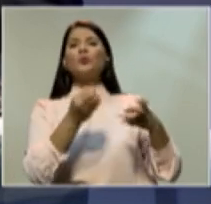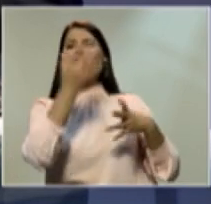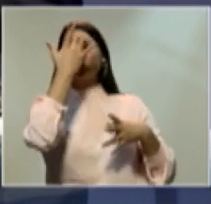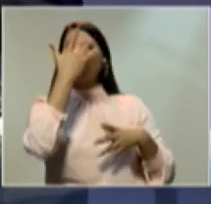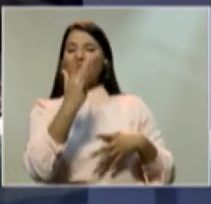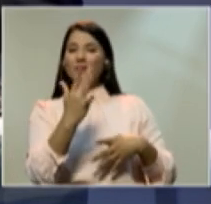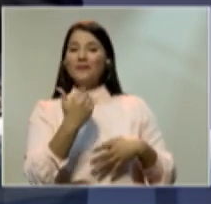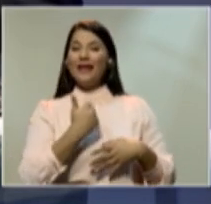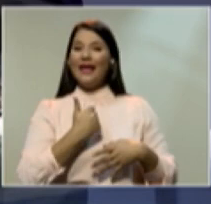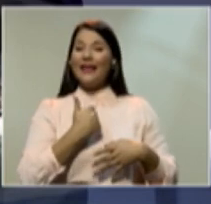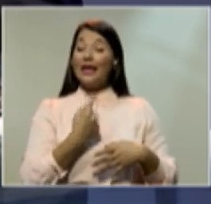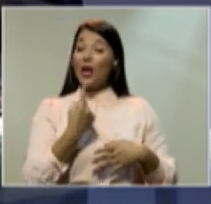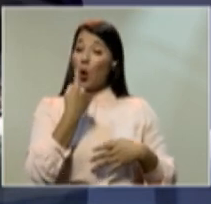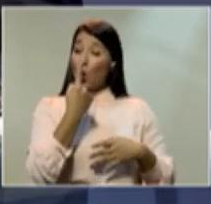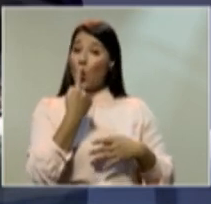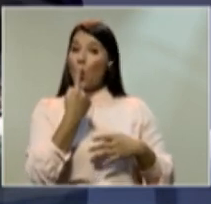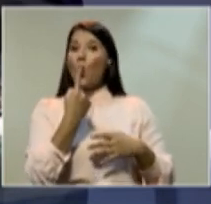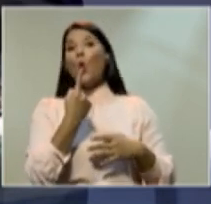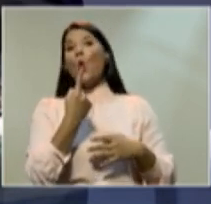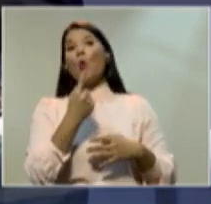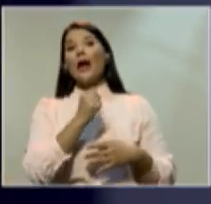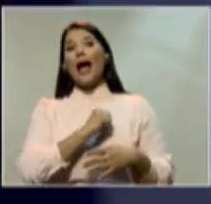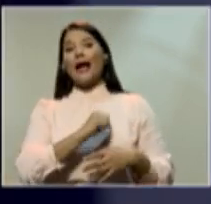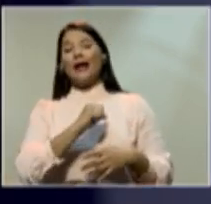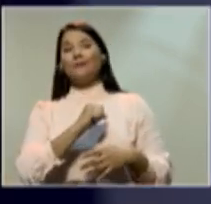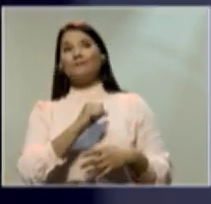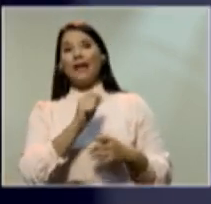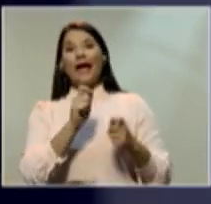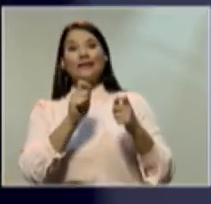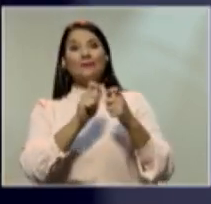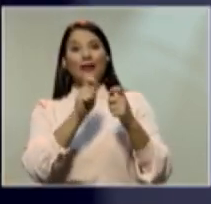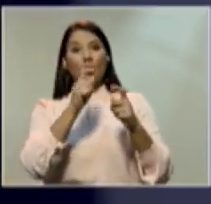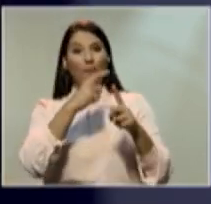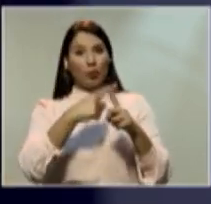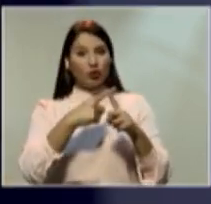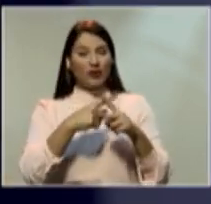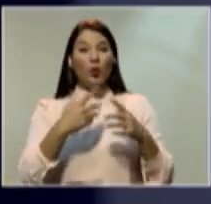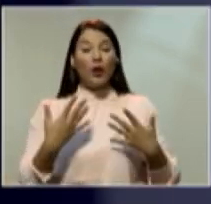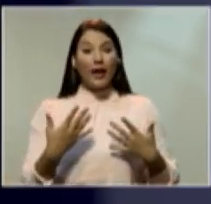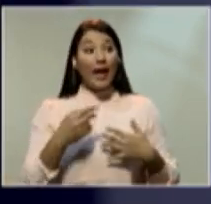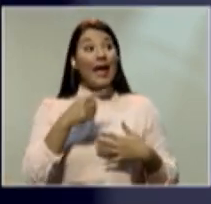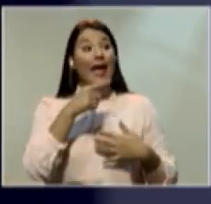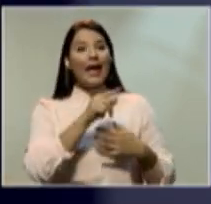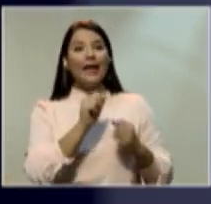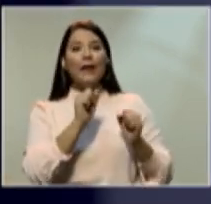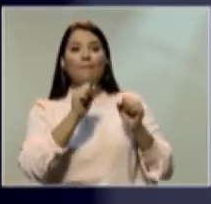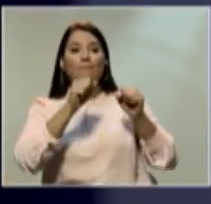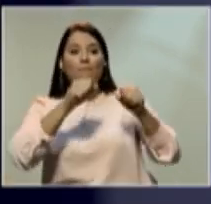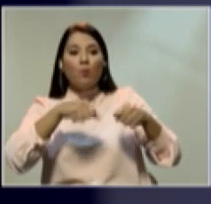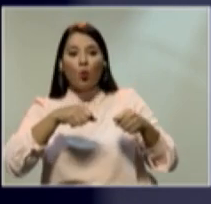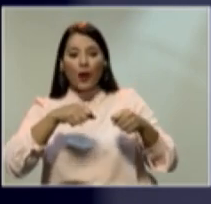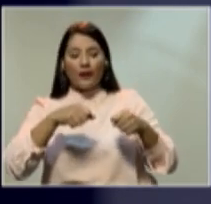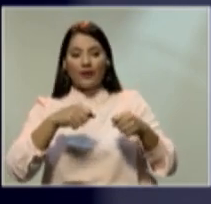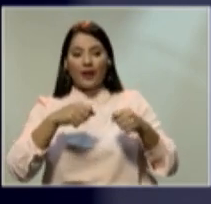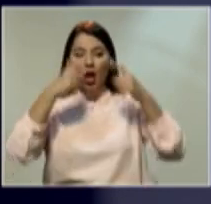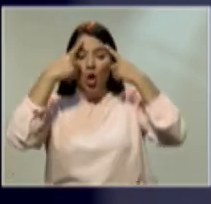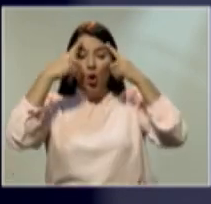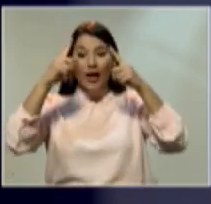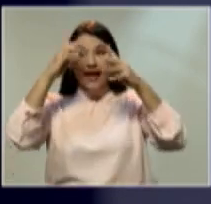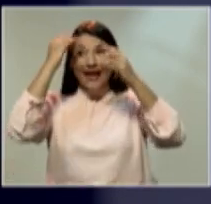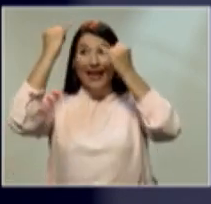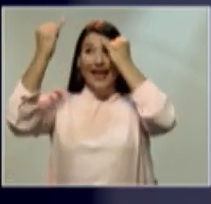que tiene una virtud, Gustavo, y es la posibilidad de aterrizar esas ideas de una manera